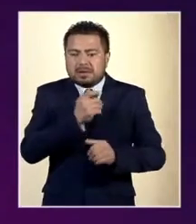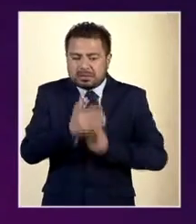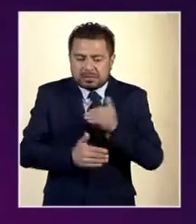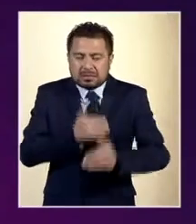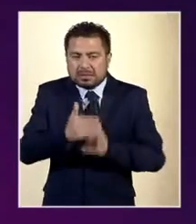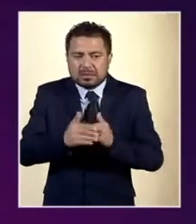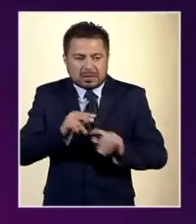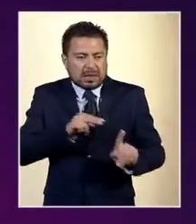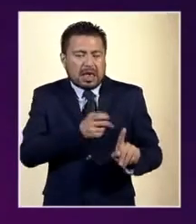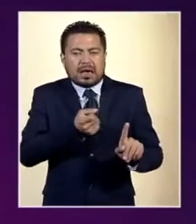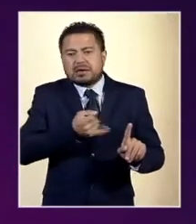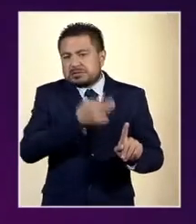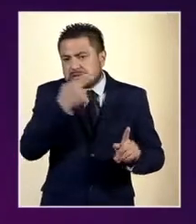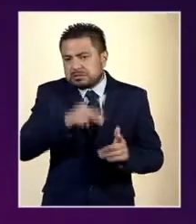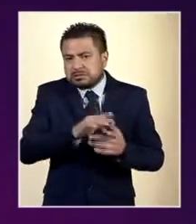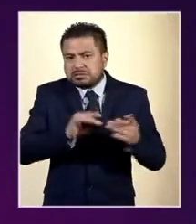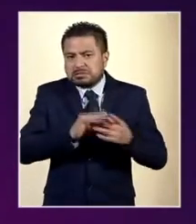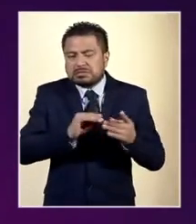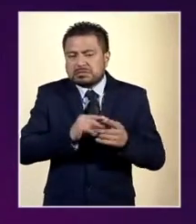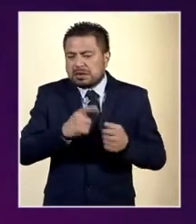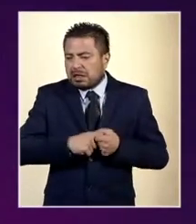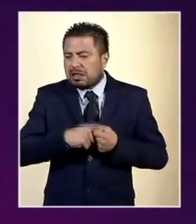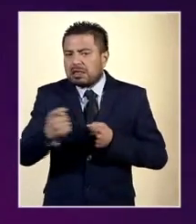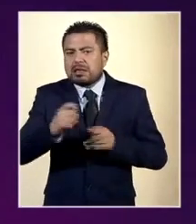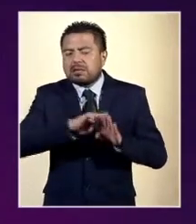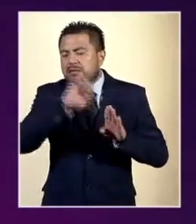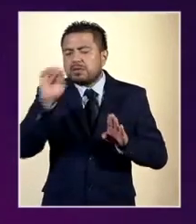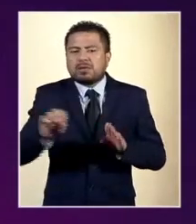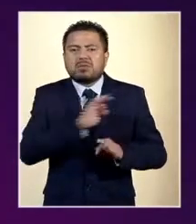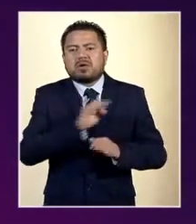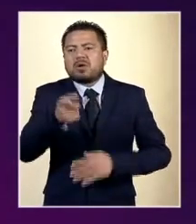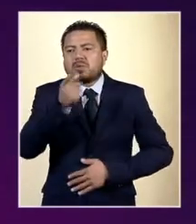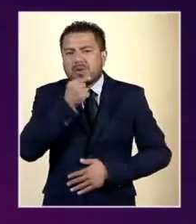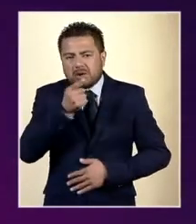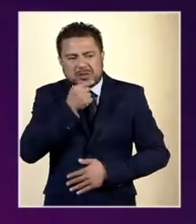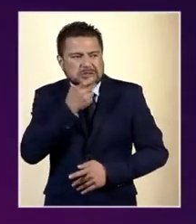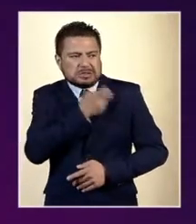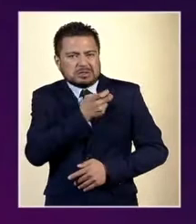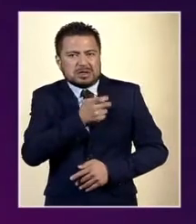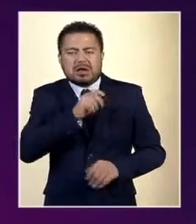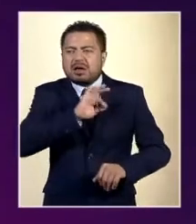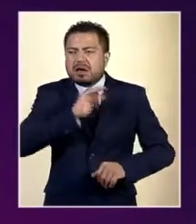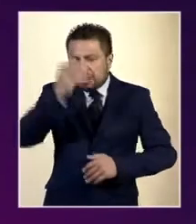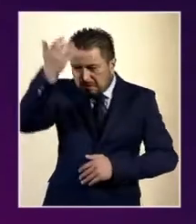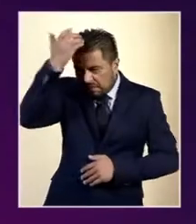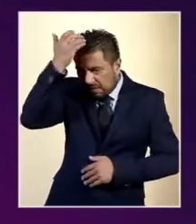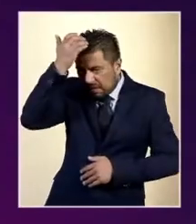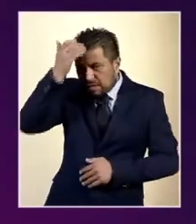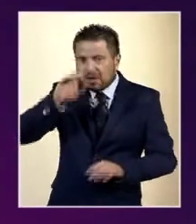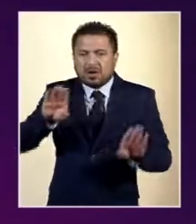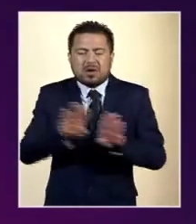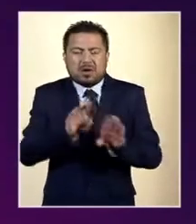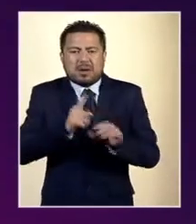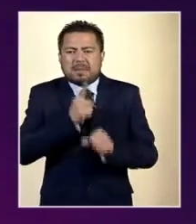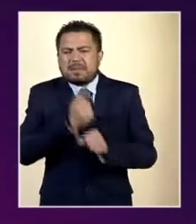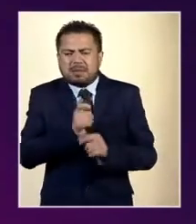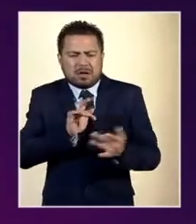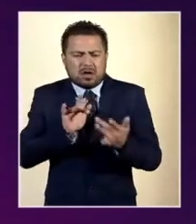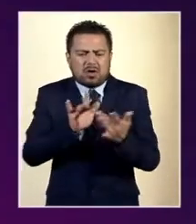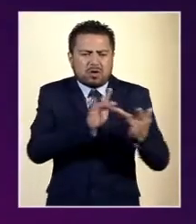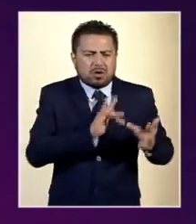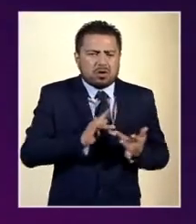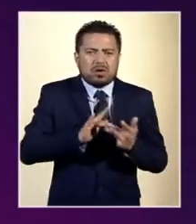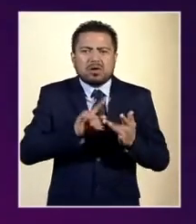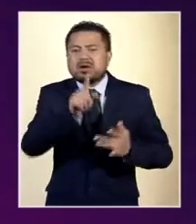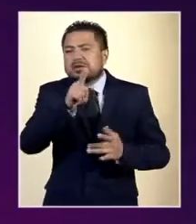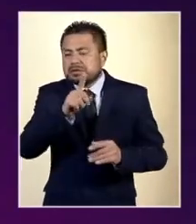filtros, llamémoslo así, de la exclusión, pues por ejemplo puede ser el policía, puede ser la enfermera, que son como los de primer contacto. Sí. Y